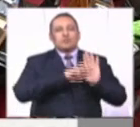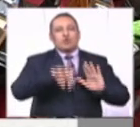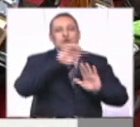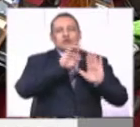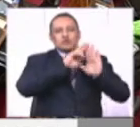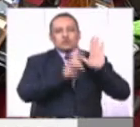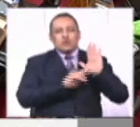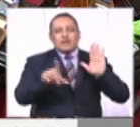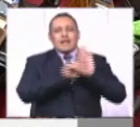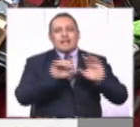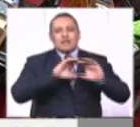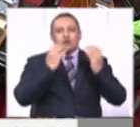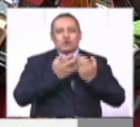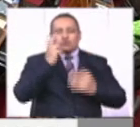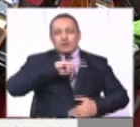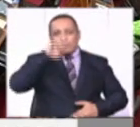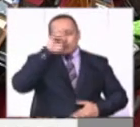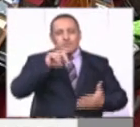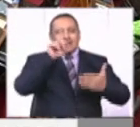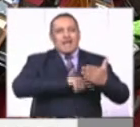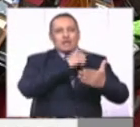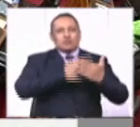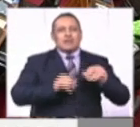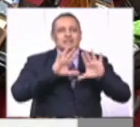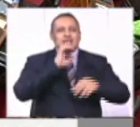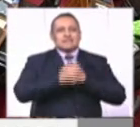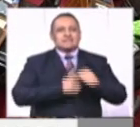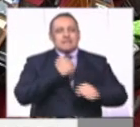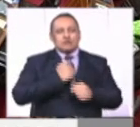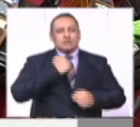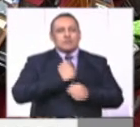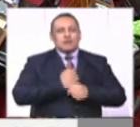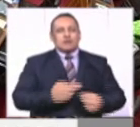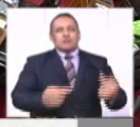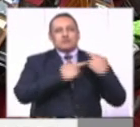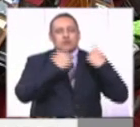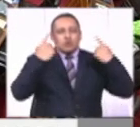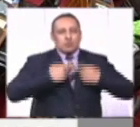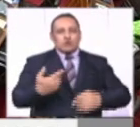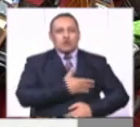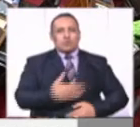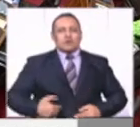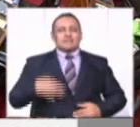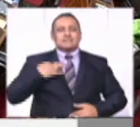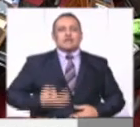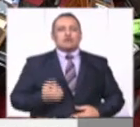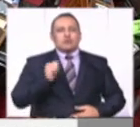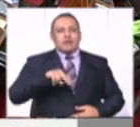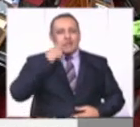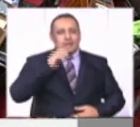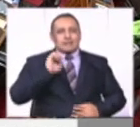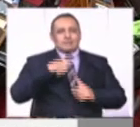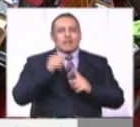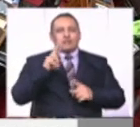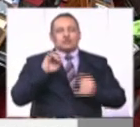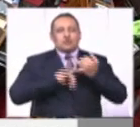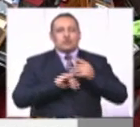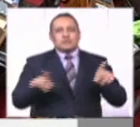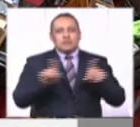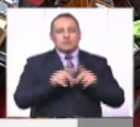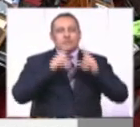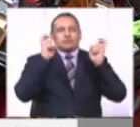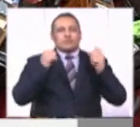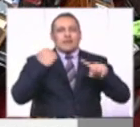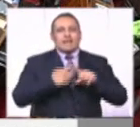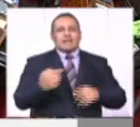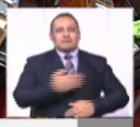de resolución legislativa del Congreso que inhabilita por 10 años para el ejercicio de la función pública al Señor Aníbal Torres Vázquez en su condición